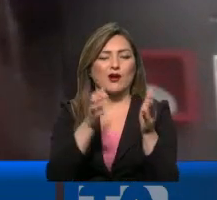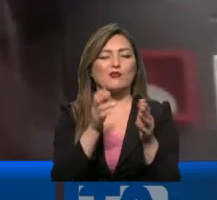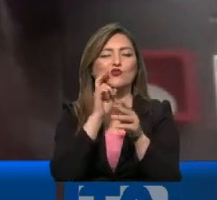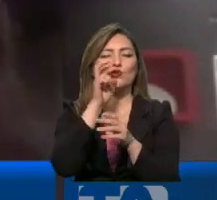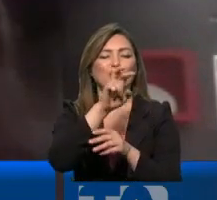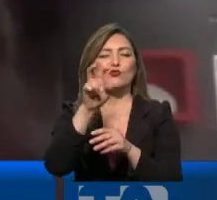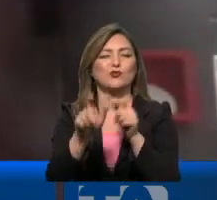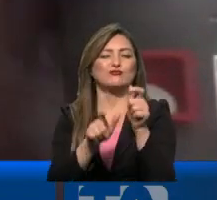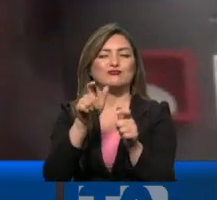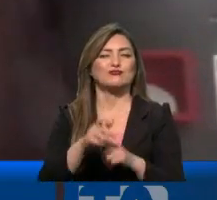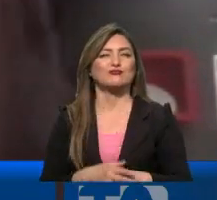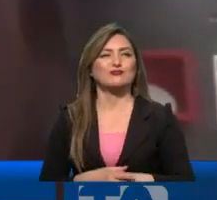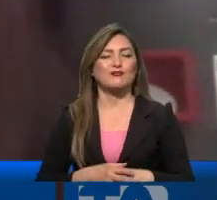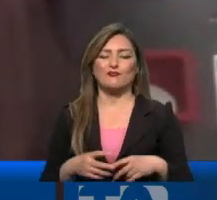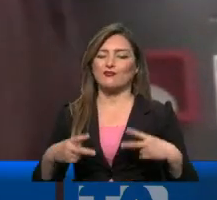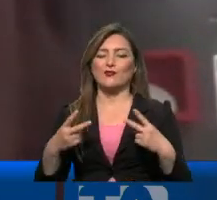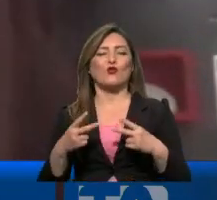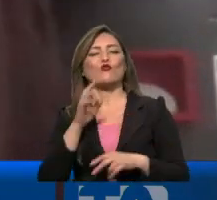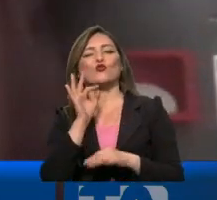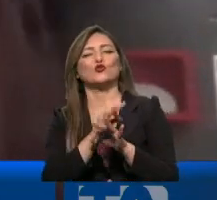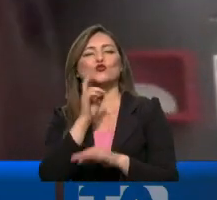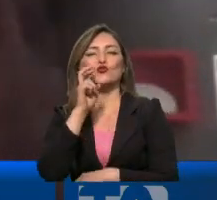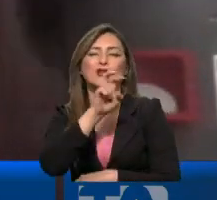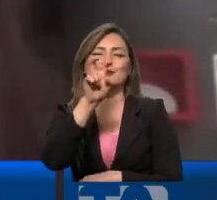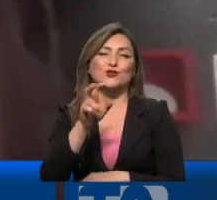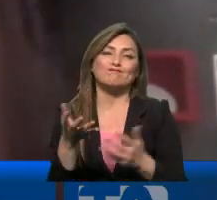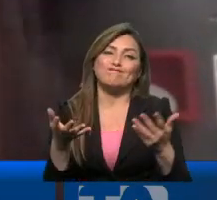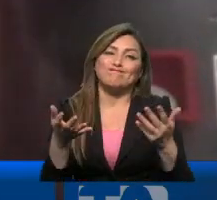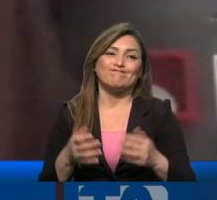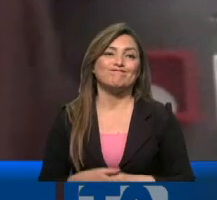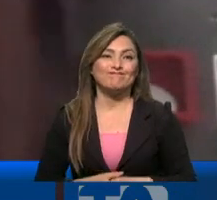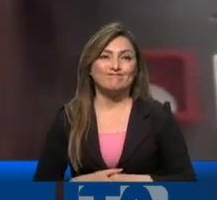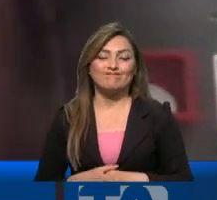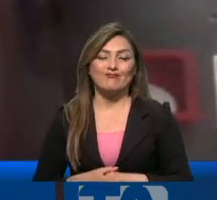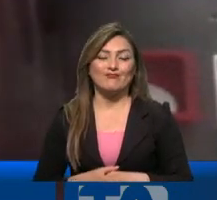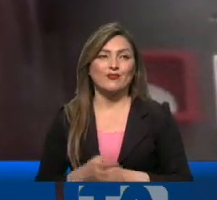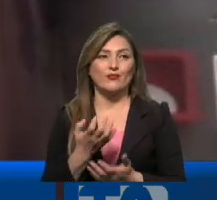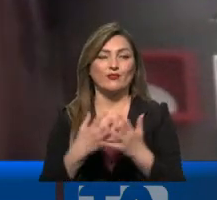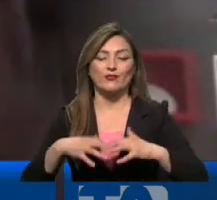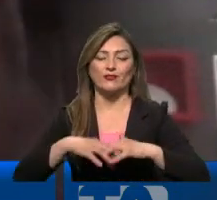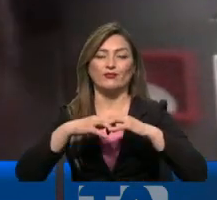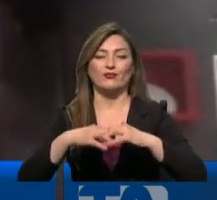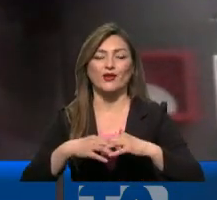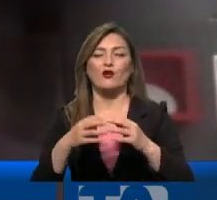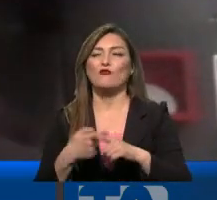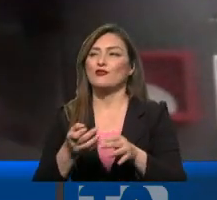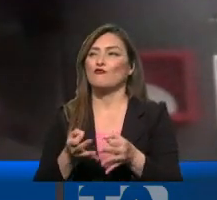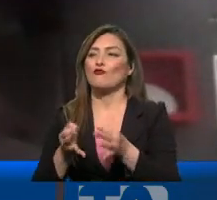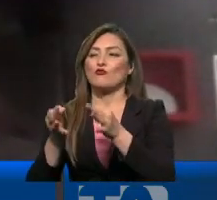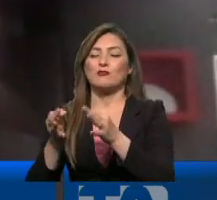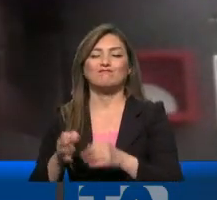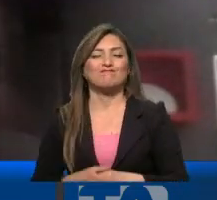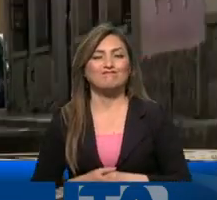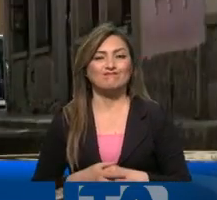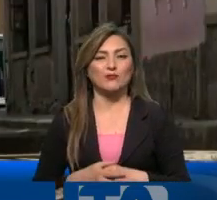pasajeros. Sin embargo, toda su vida funcionó solo como turismo. La reactivación tiene que darse en este multimodal, ¿no? Sobre